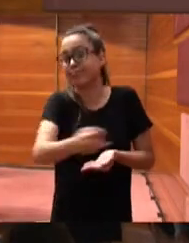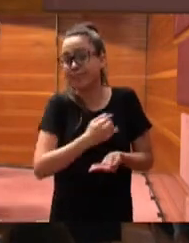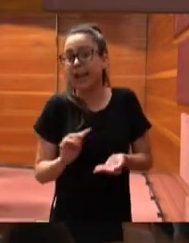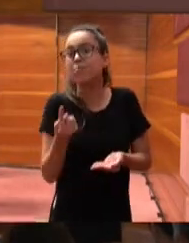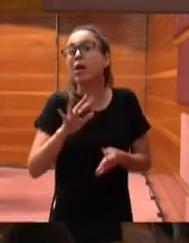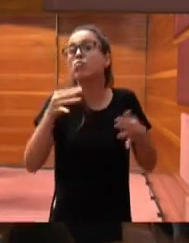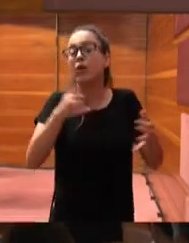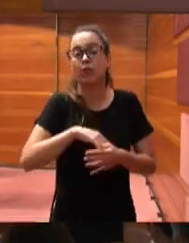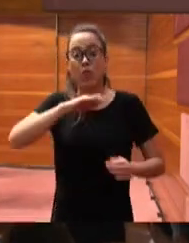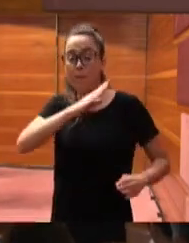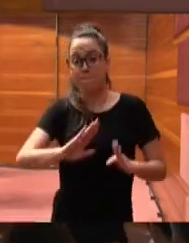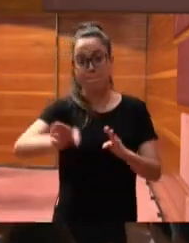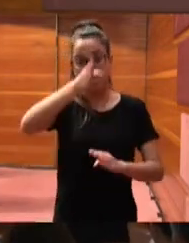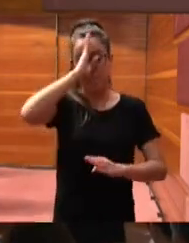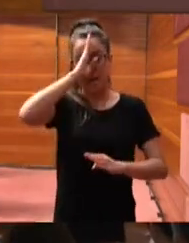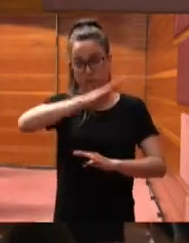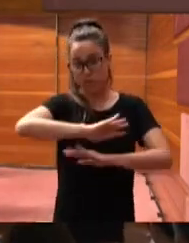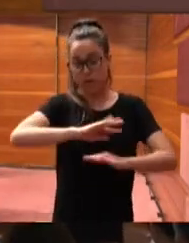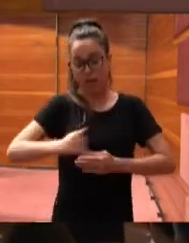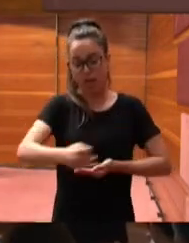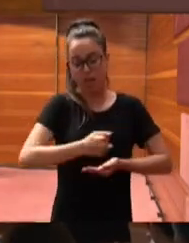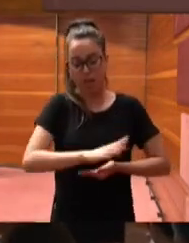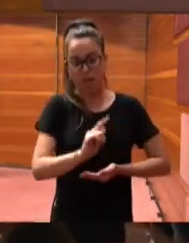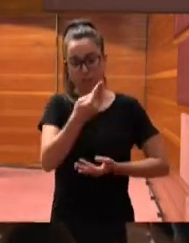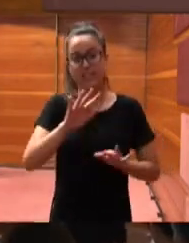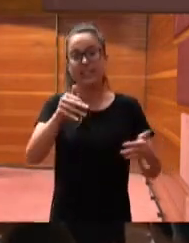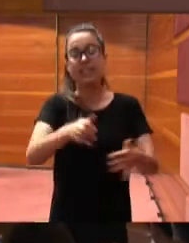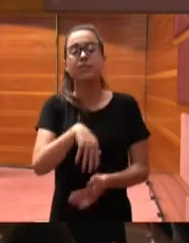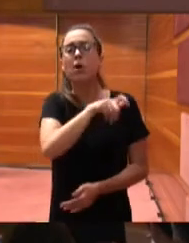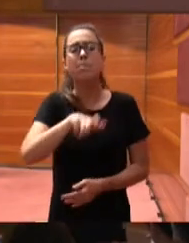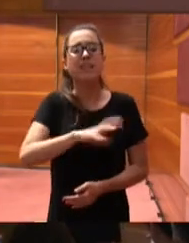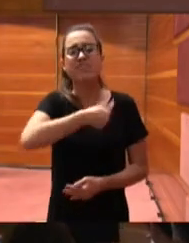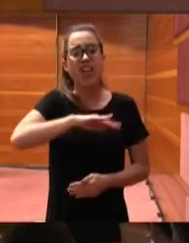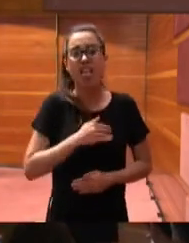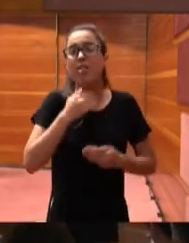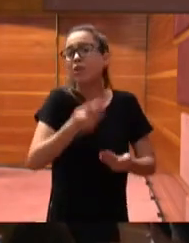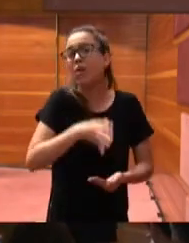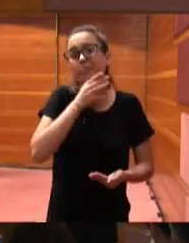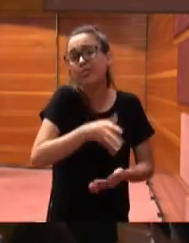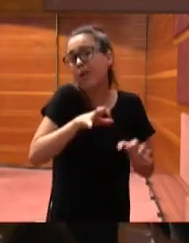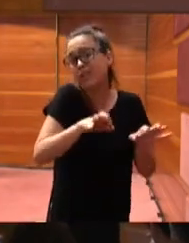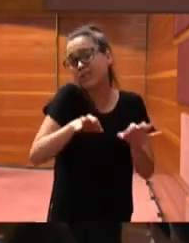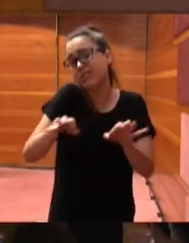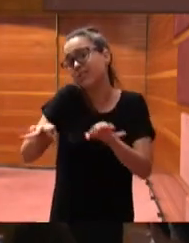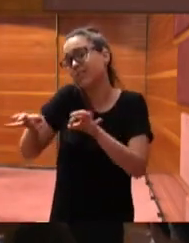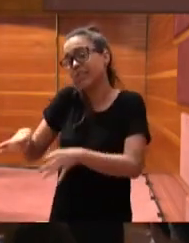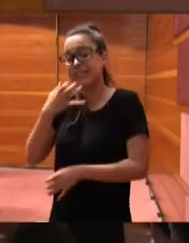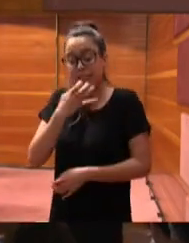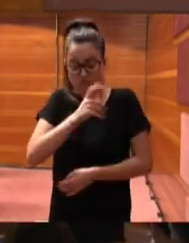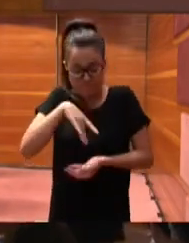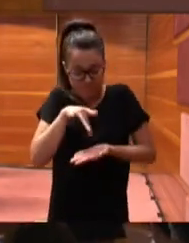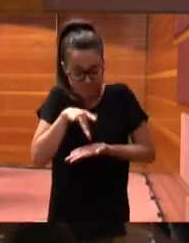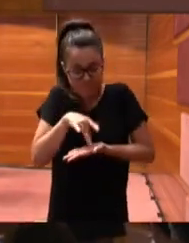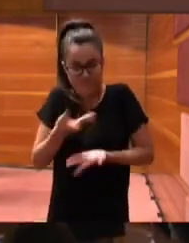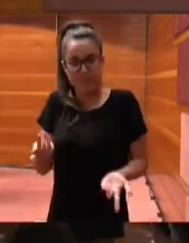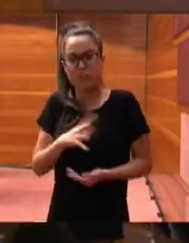esos solamente son los tres motivos por los cuales las personas nos implicamos porque nos está tocando la fibra. Y diréis, ¿es cuestión de ética?